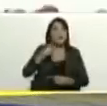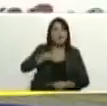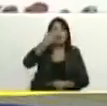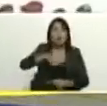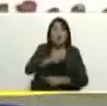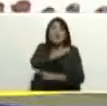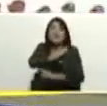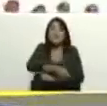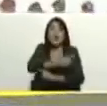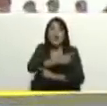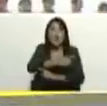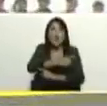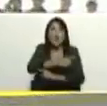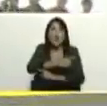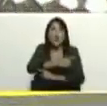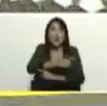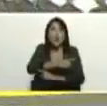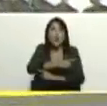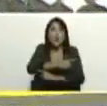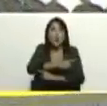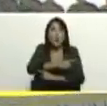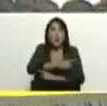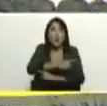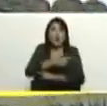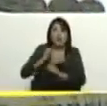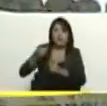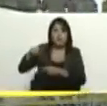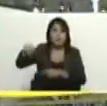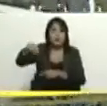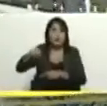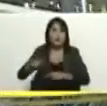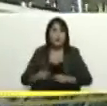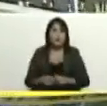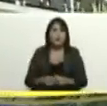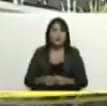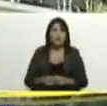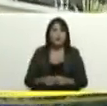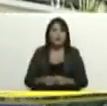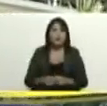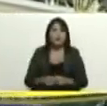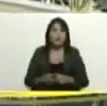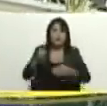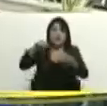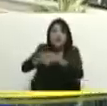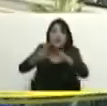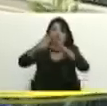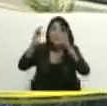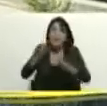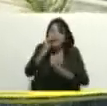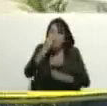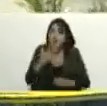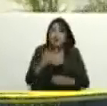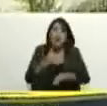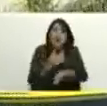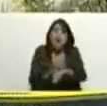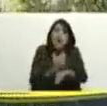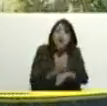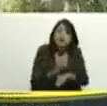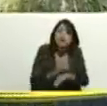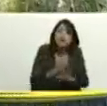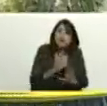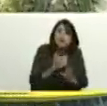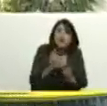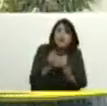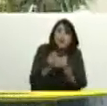dictador, apenas llegaron al Palacio de Miraflores por unas horas,